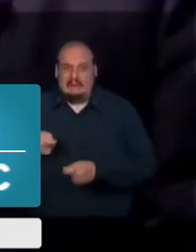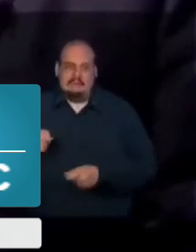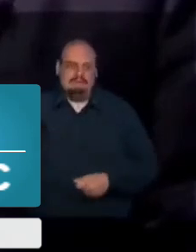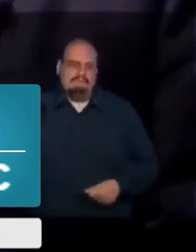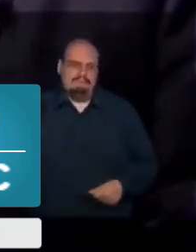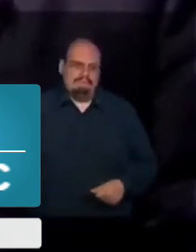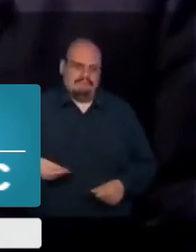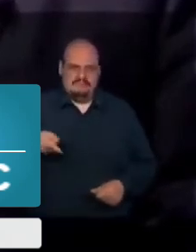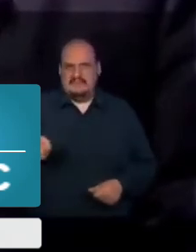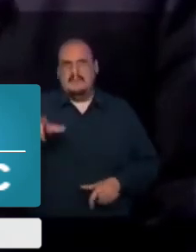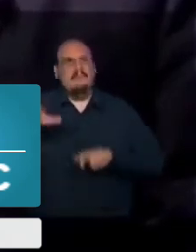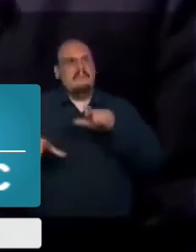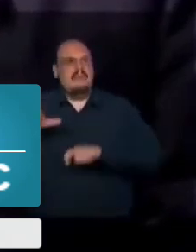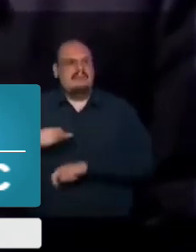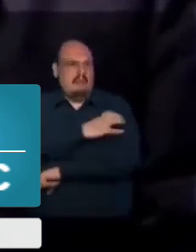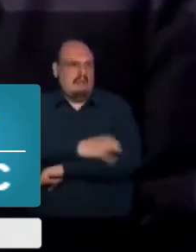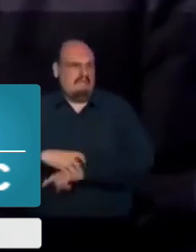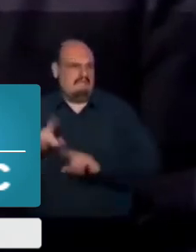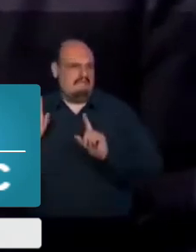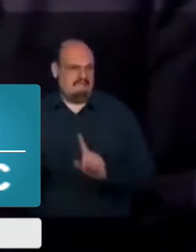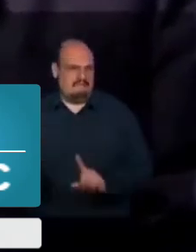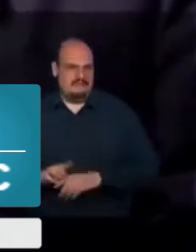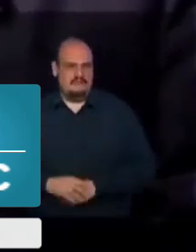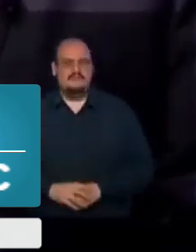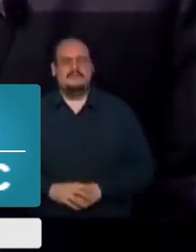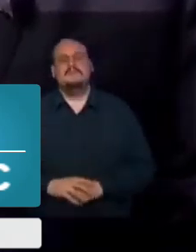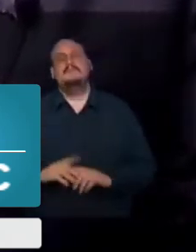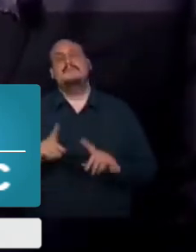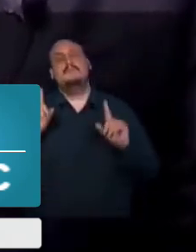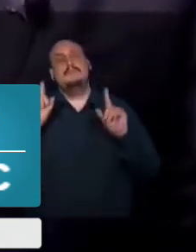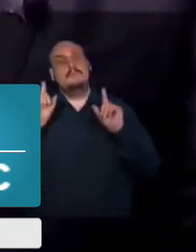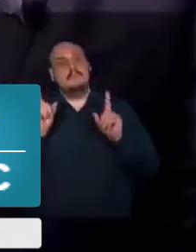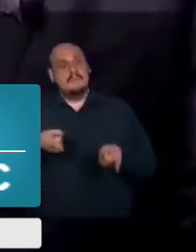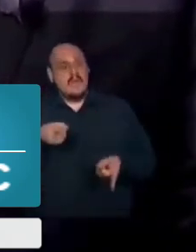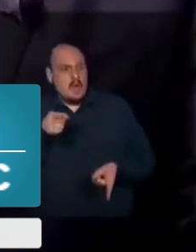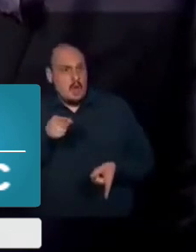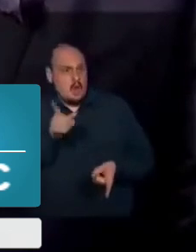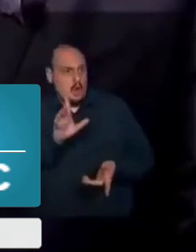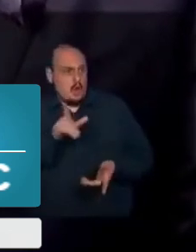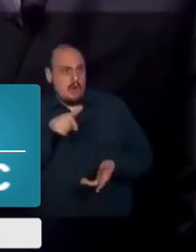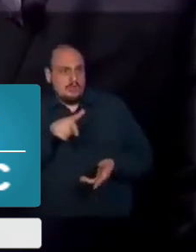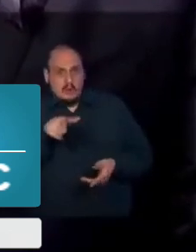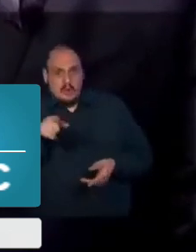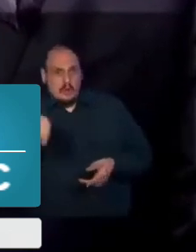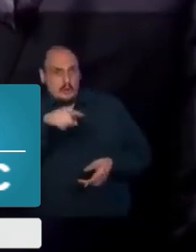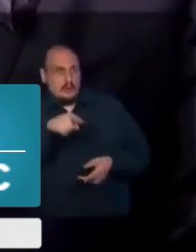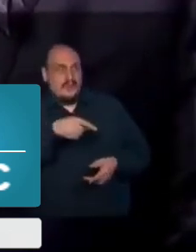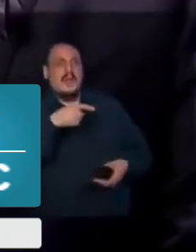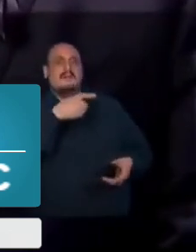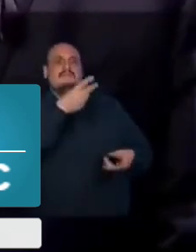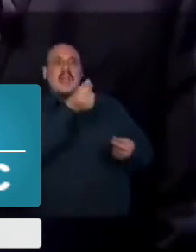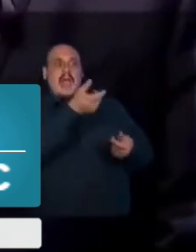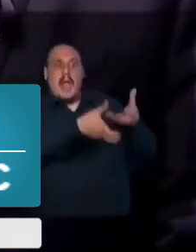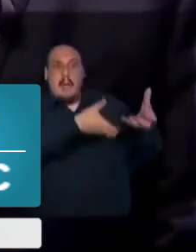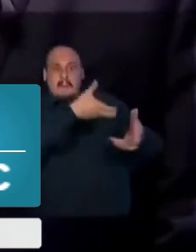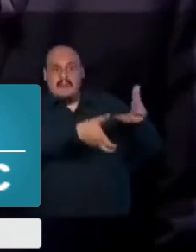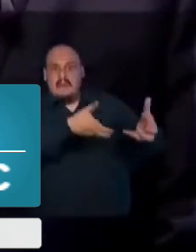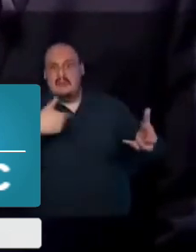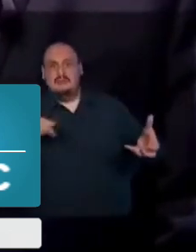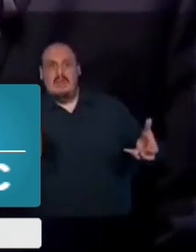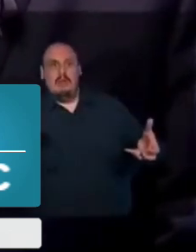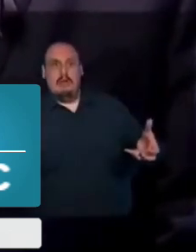el control de la de la elección O sea que macri le prometió conseguir ese apoyo no va sacar no sé más de 100000 personas para controlar la